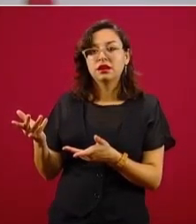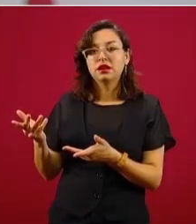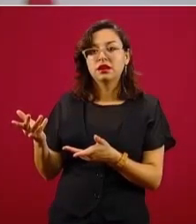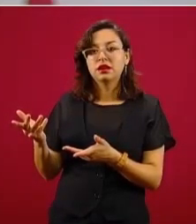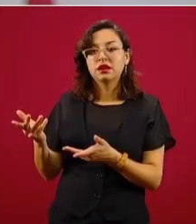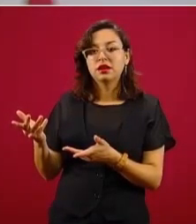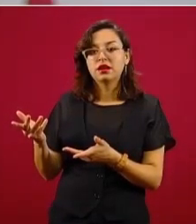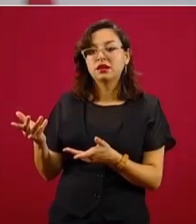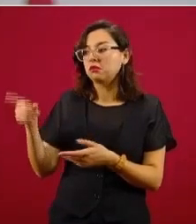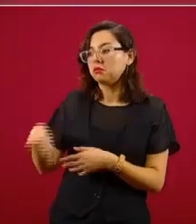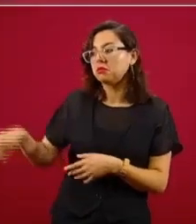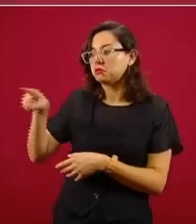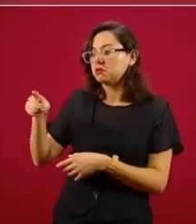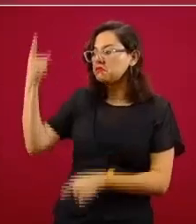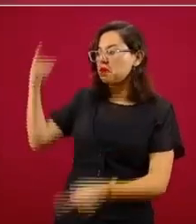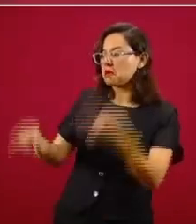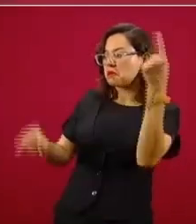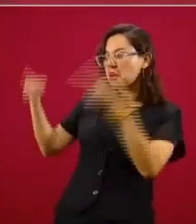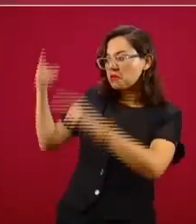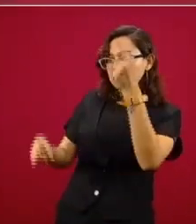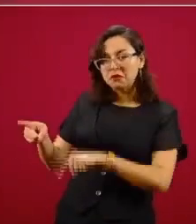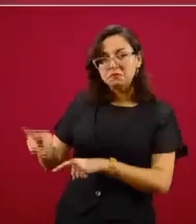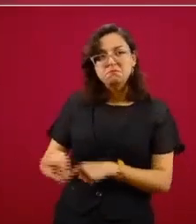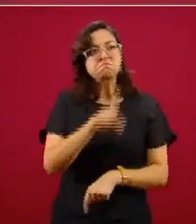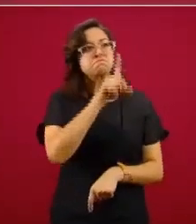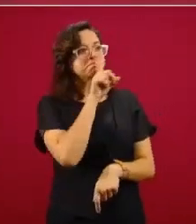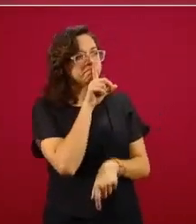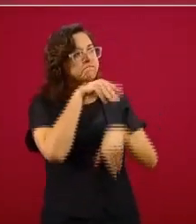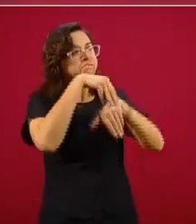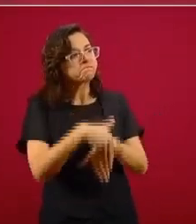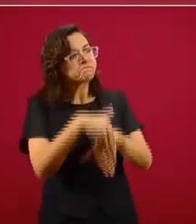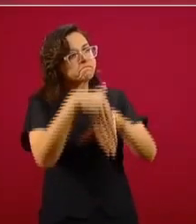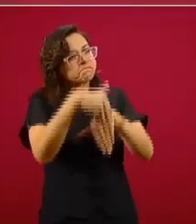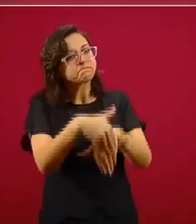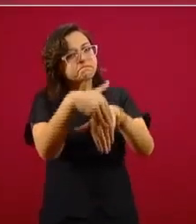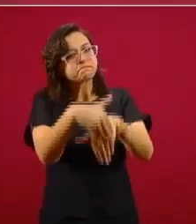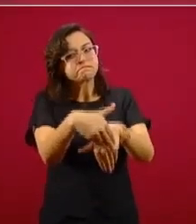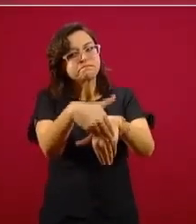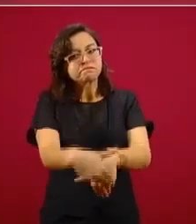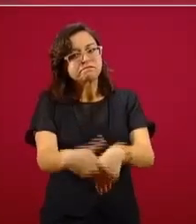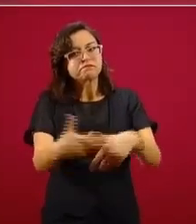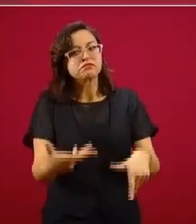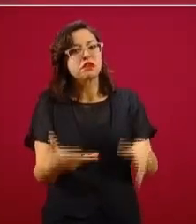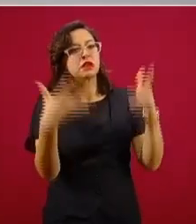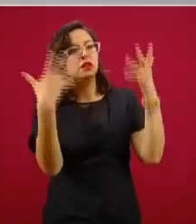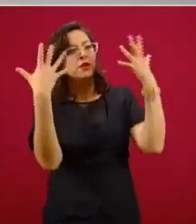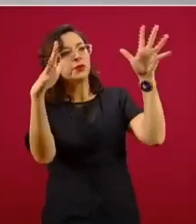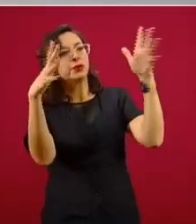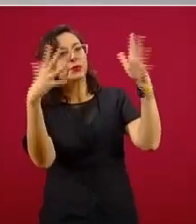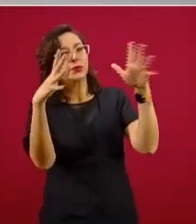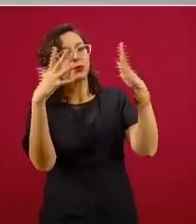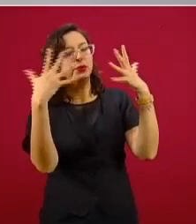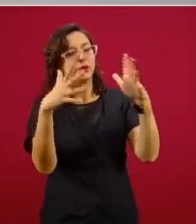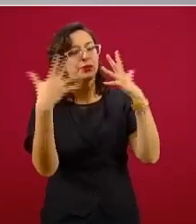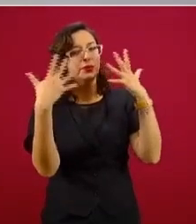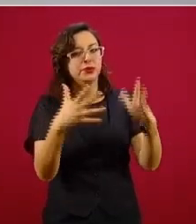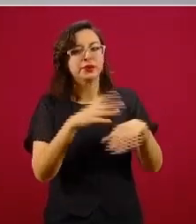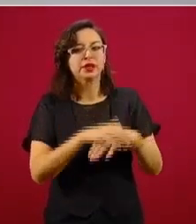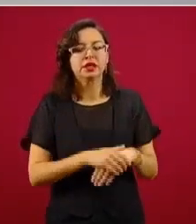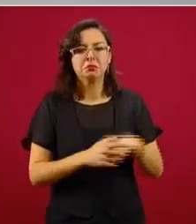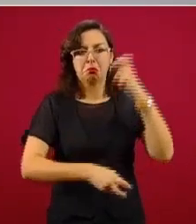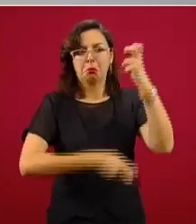que obedecían y callaban, que aplaudían, que se dedicaban a quemar incienso al presidente en